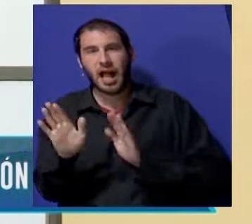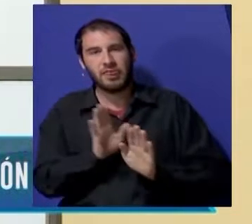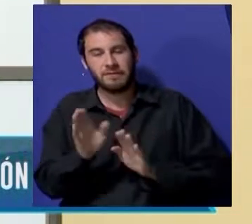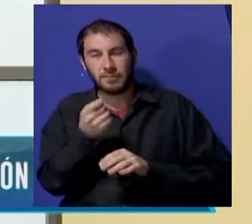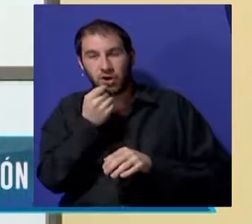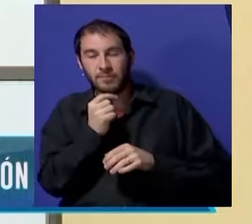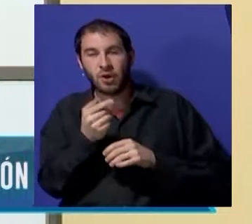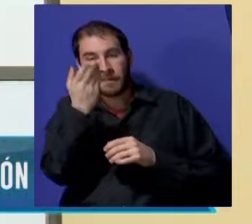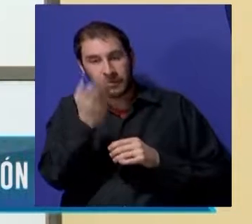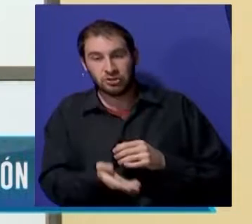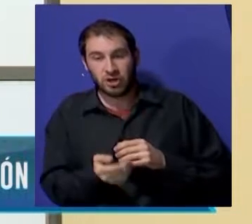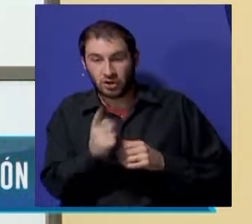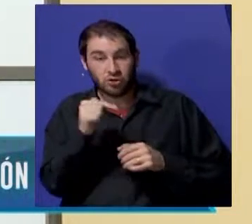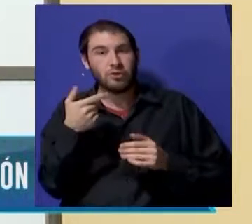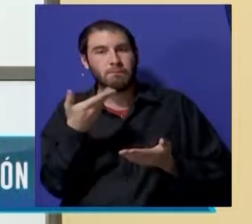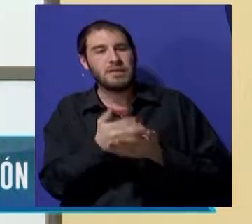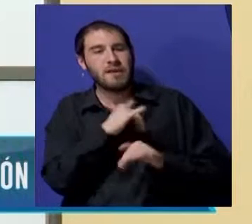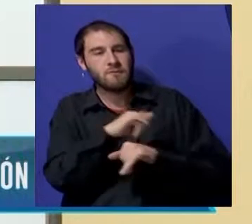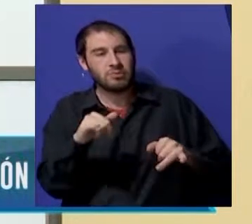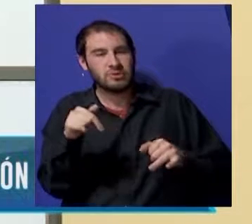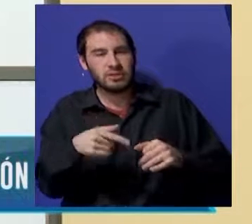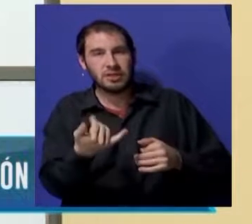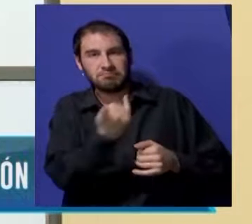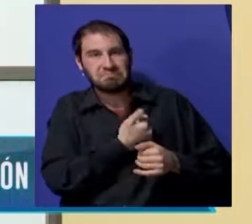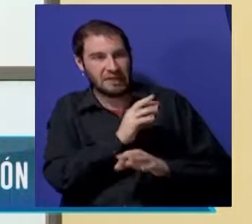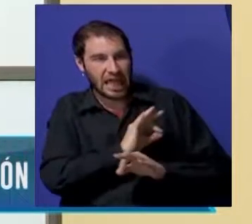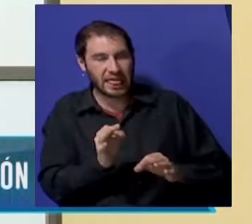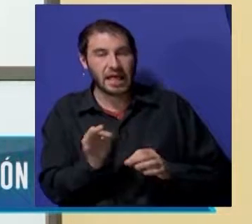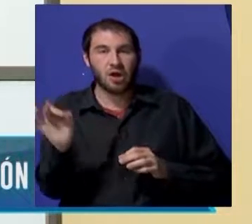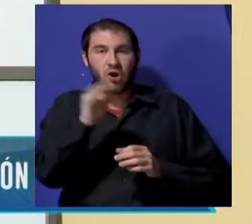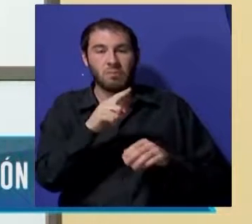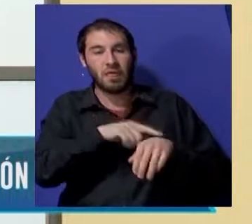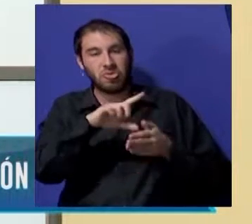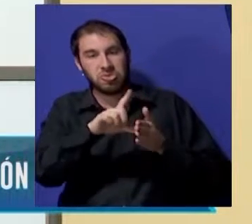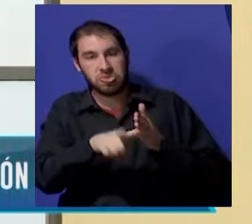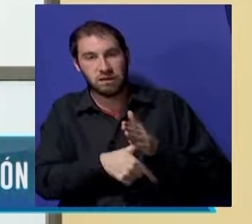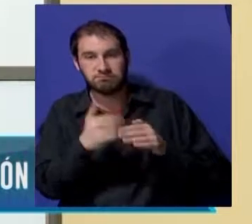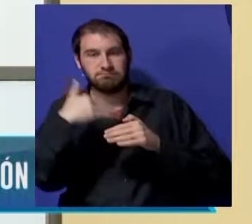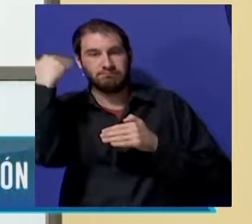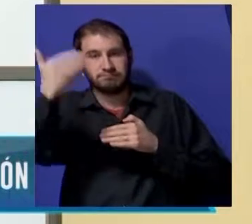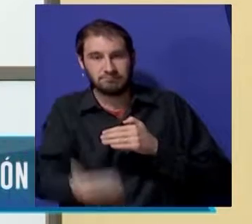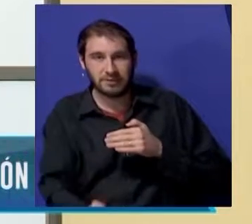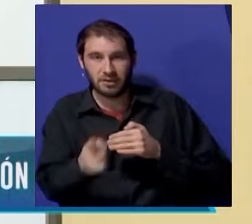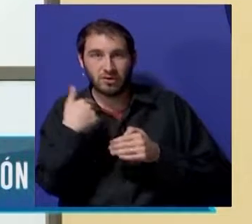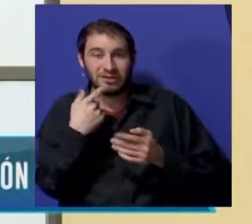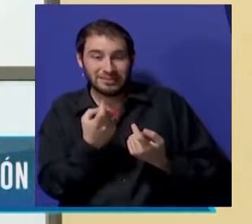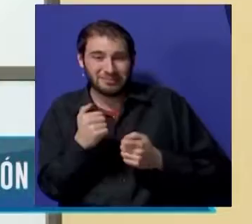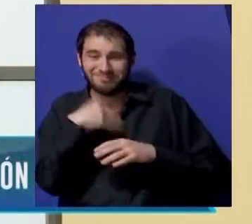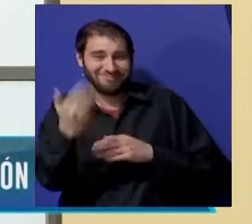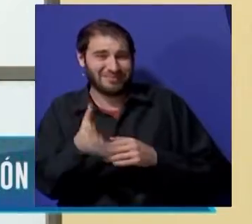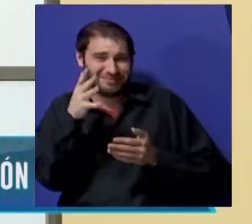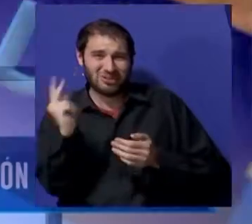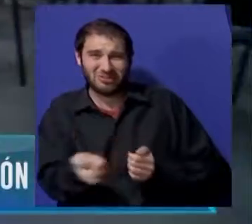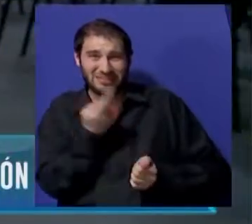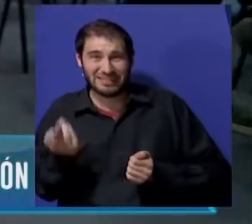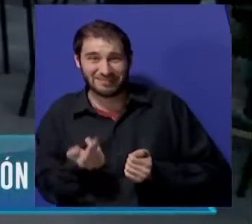cuando el funcionario al que le estamos pidiendo información no quiere contestar o lo hace en un plazo que nos supera en lo que nosotros necesitamos.